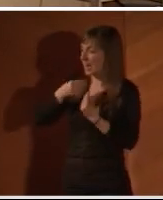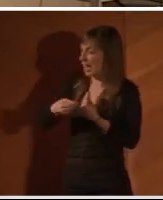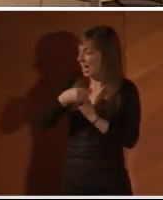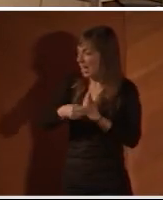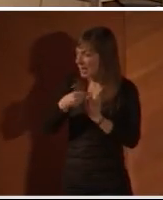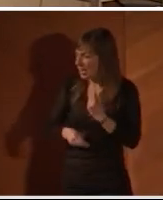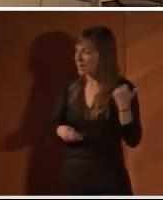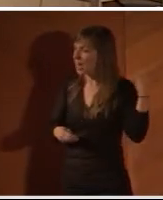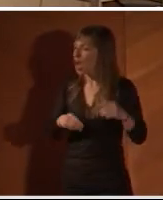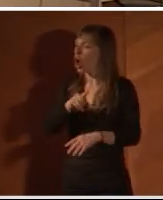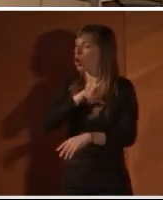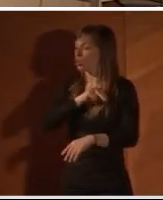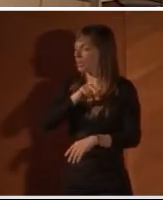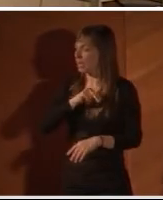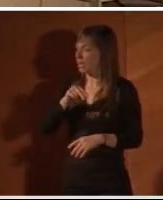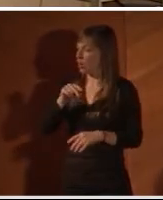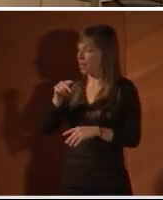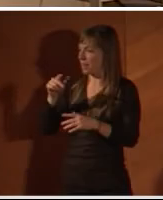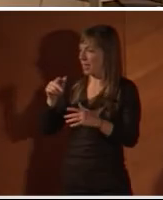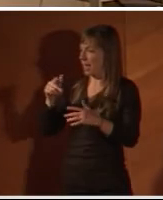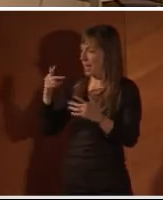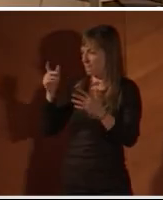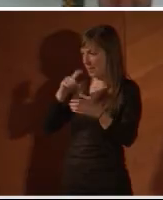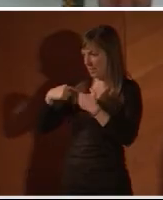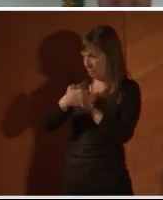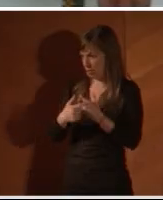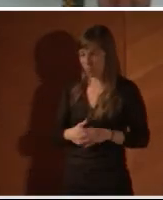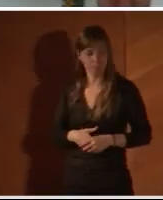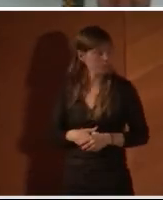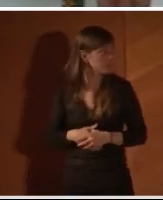de Participación, nos brinda unas palabras. Adelante.